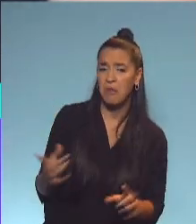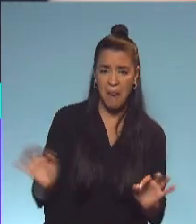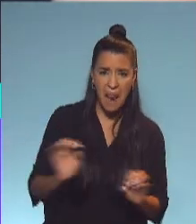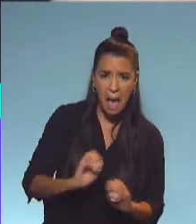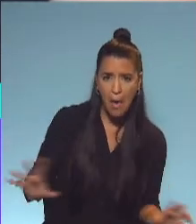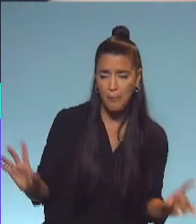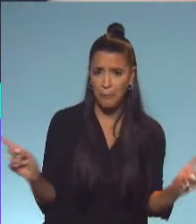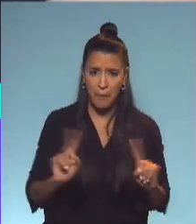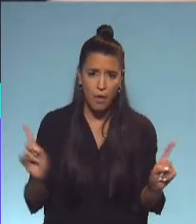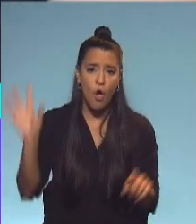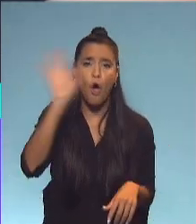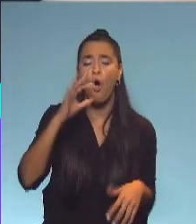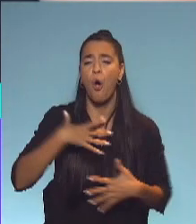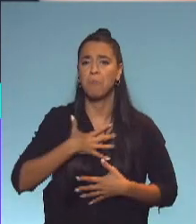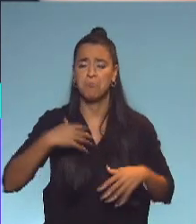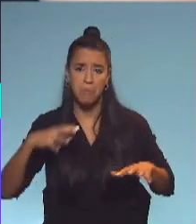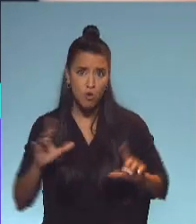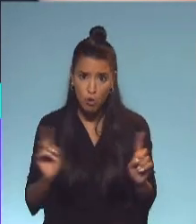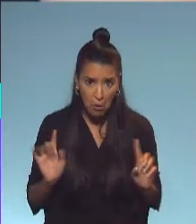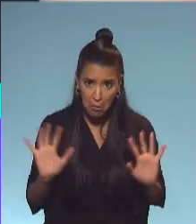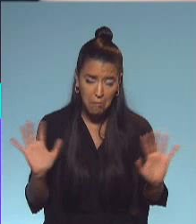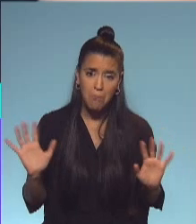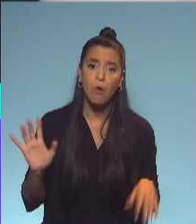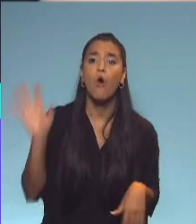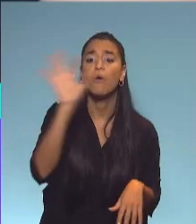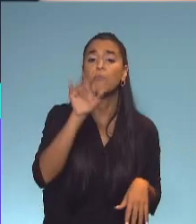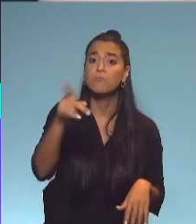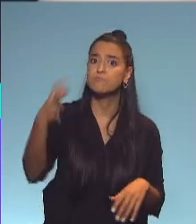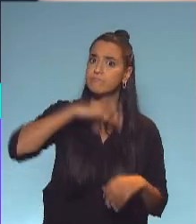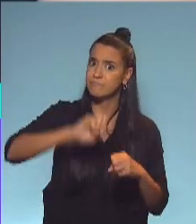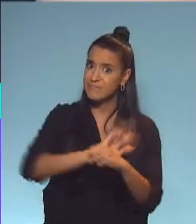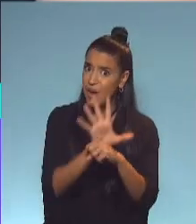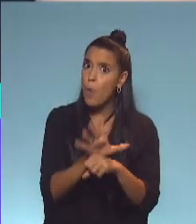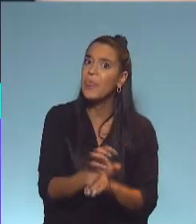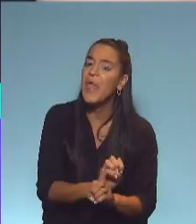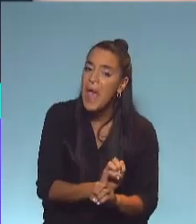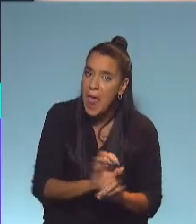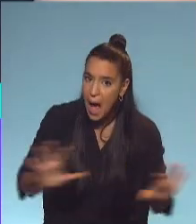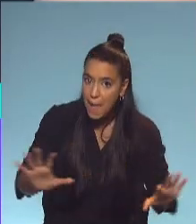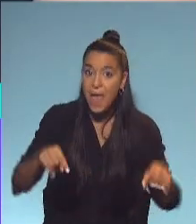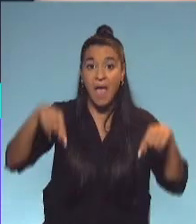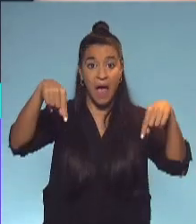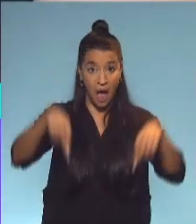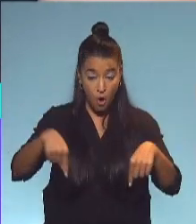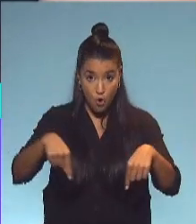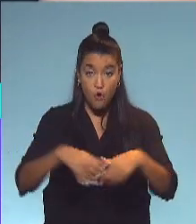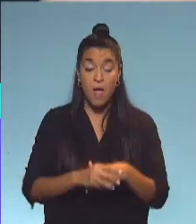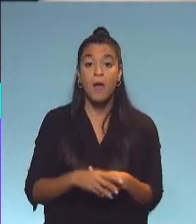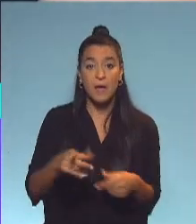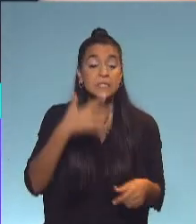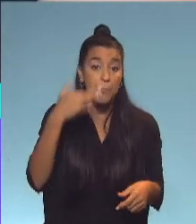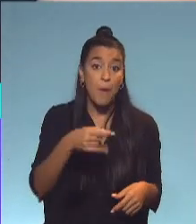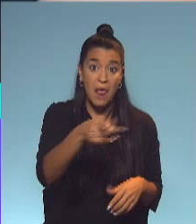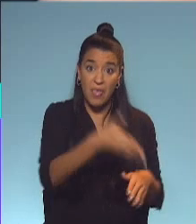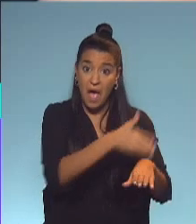grave o descompensada, con casos de COVID muy, muy graves. Y en este momento es cierto lo